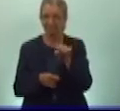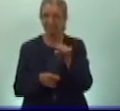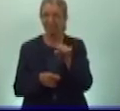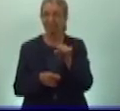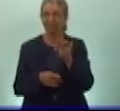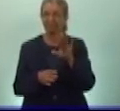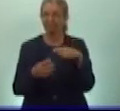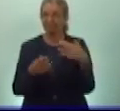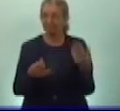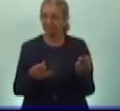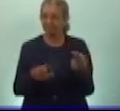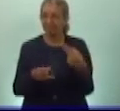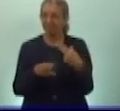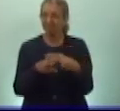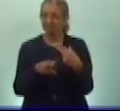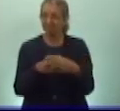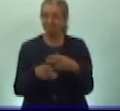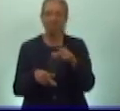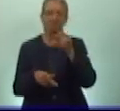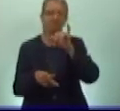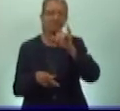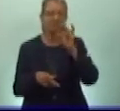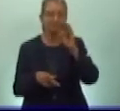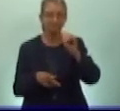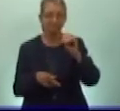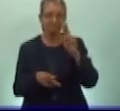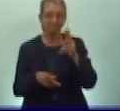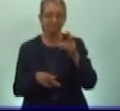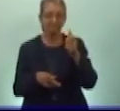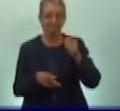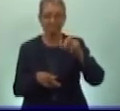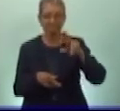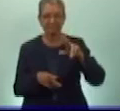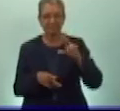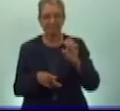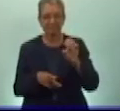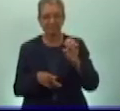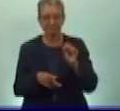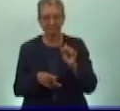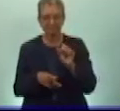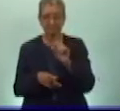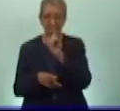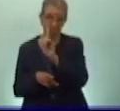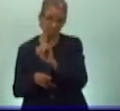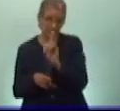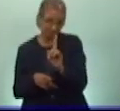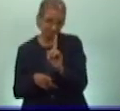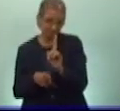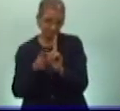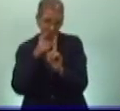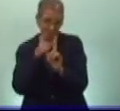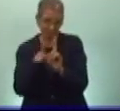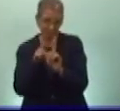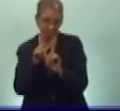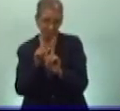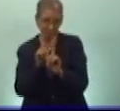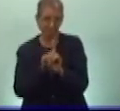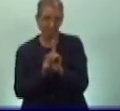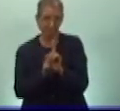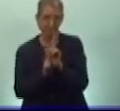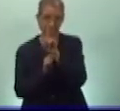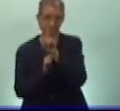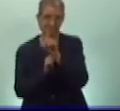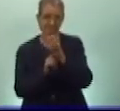se encuentran entre 11 hasta 19, serán el propio 11, fíjense que termina en 1,